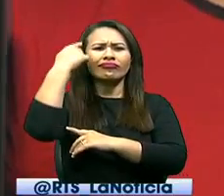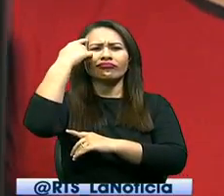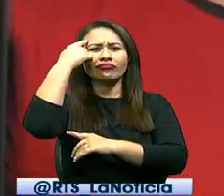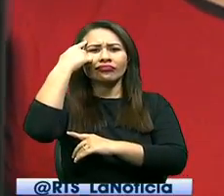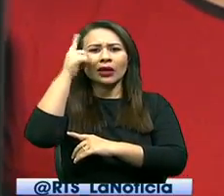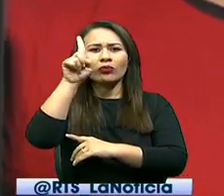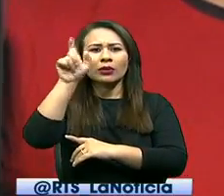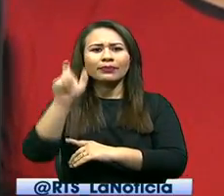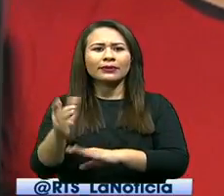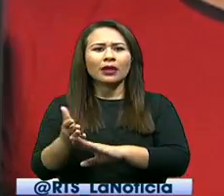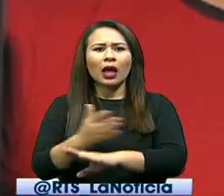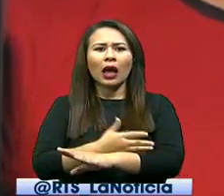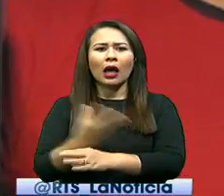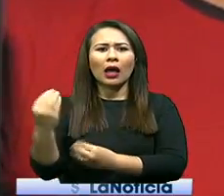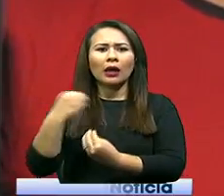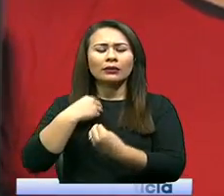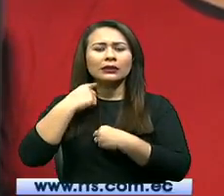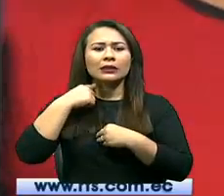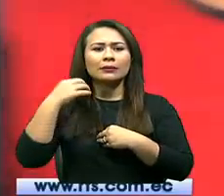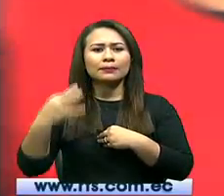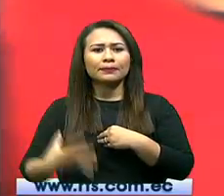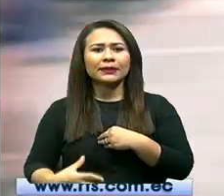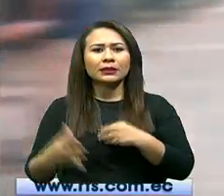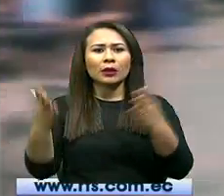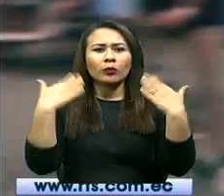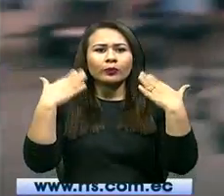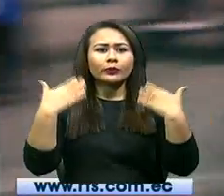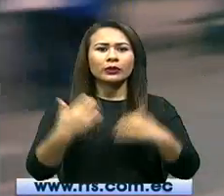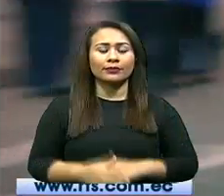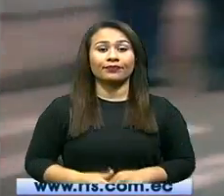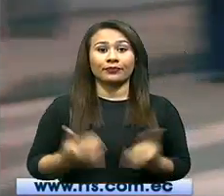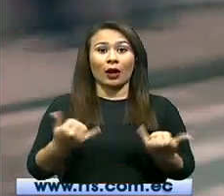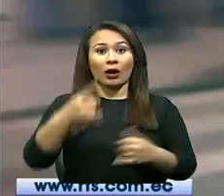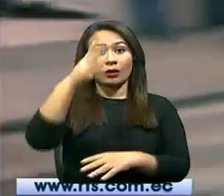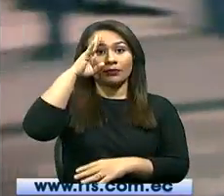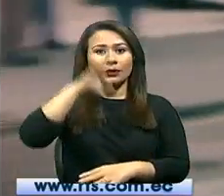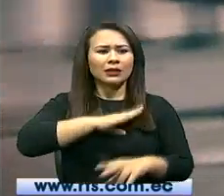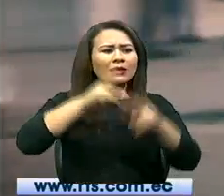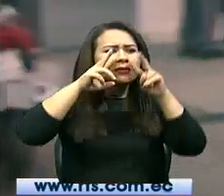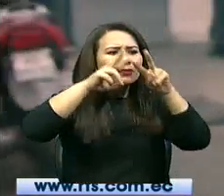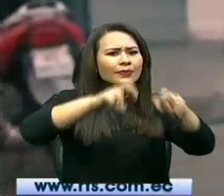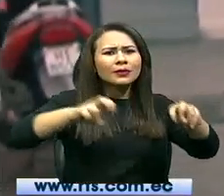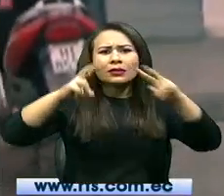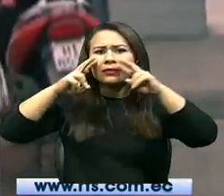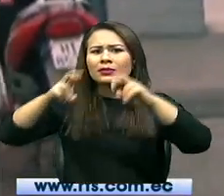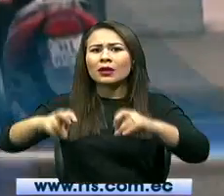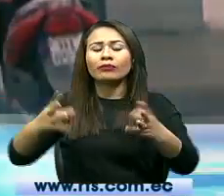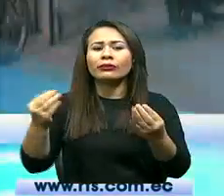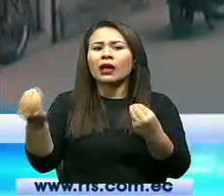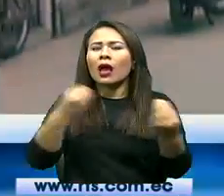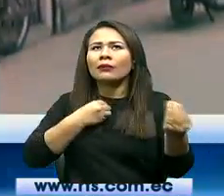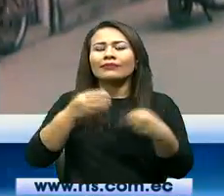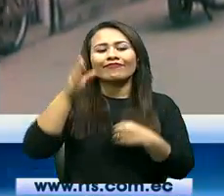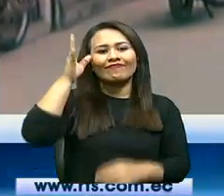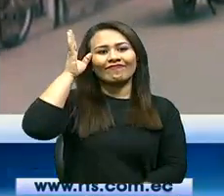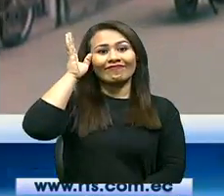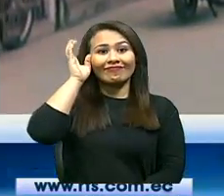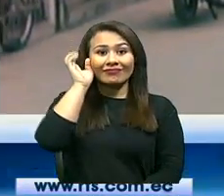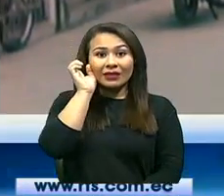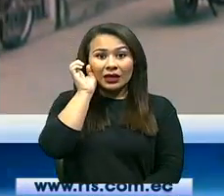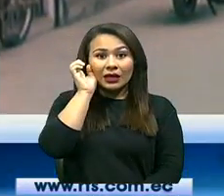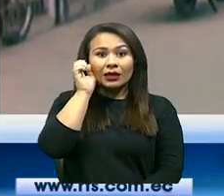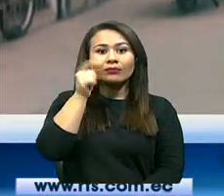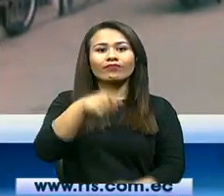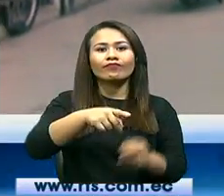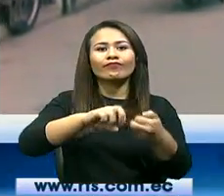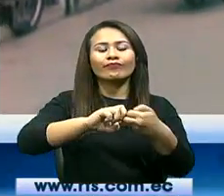un ciudadano quien había desaparecido en la ciudad de Guayaquil. DINASED investiga el hecho. En medio de pistas, no descartan la posibilidad de que haya